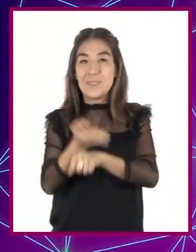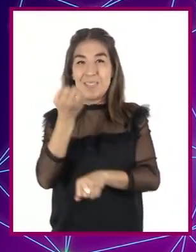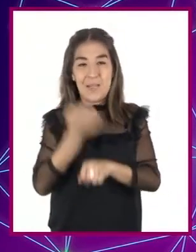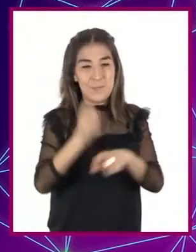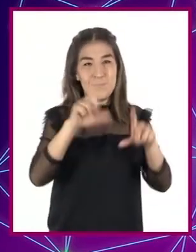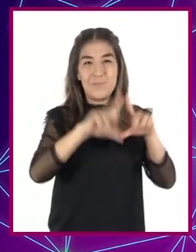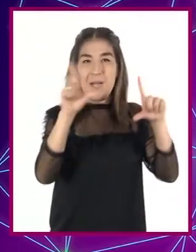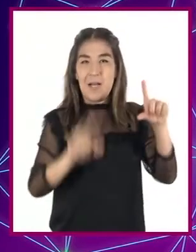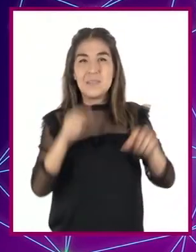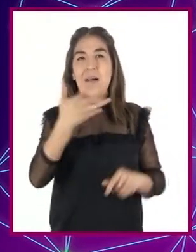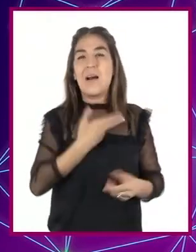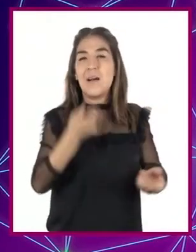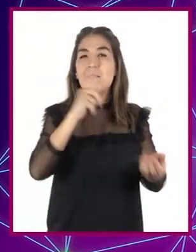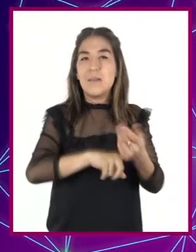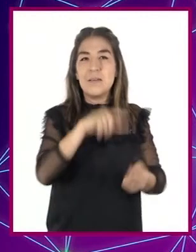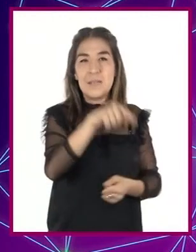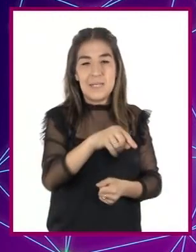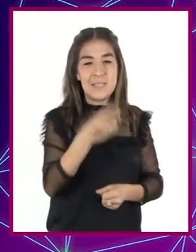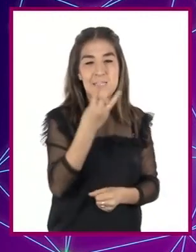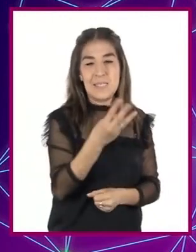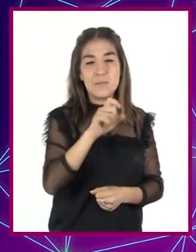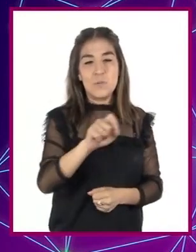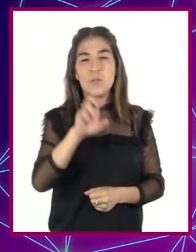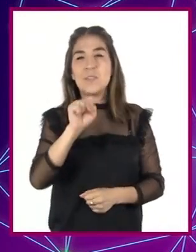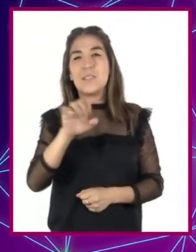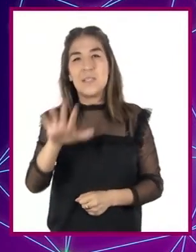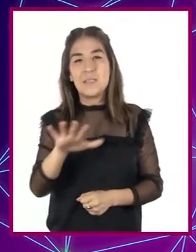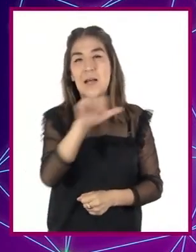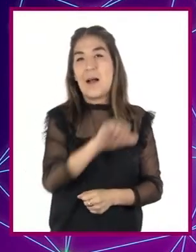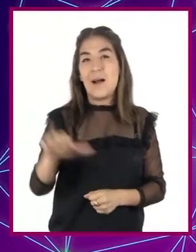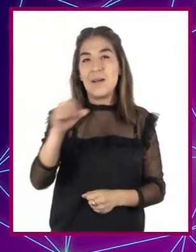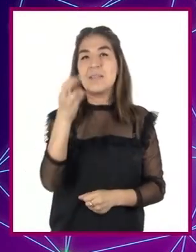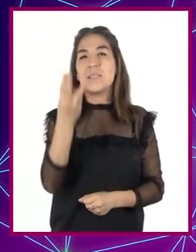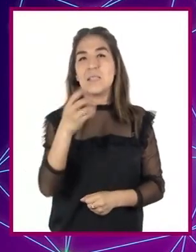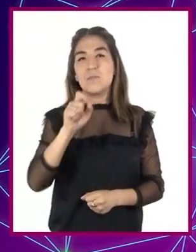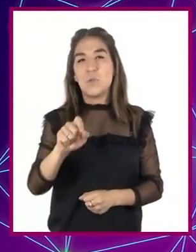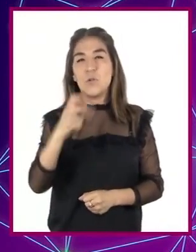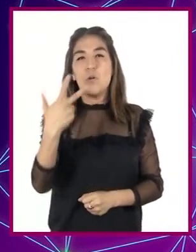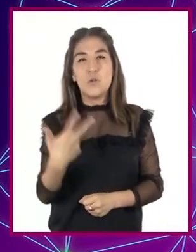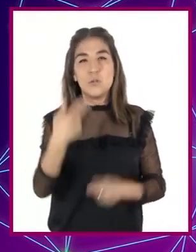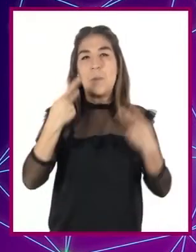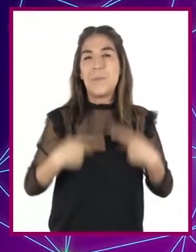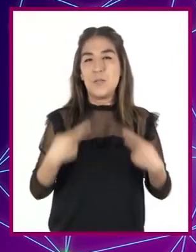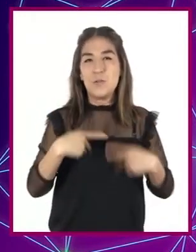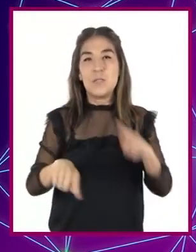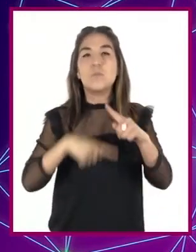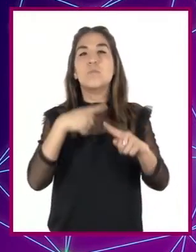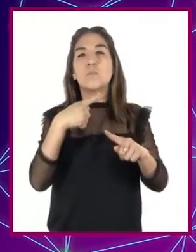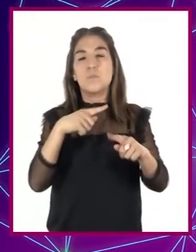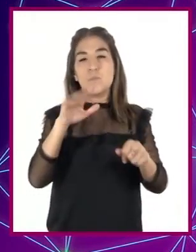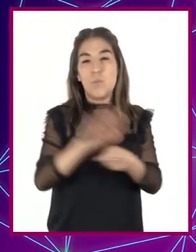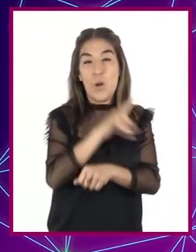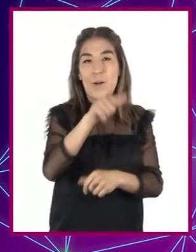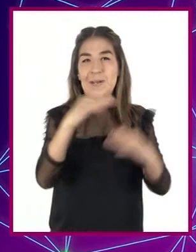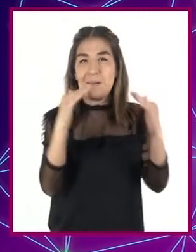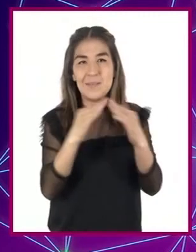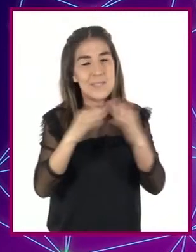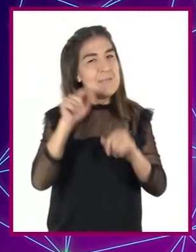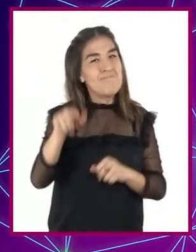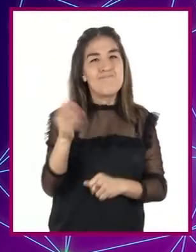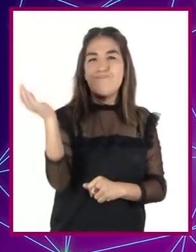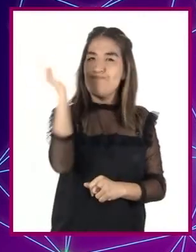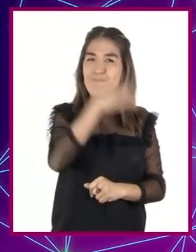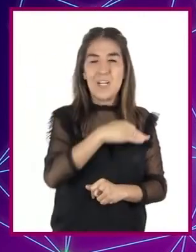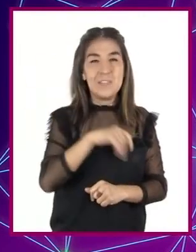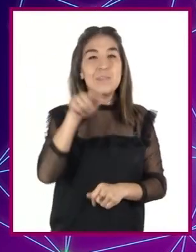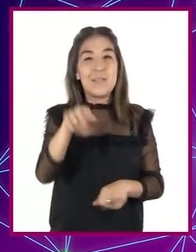se encuentran en un intervalo de 3.65 a 3.8 personas por vivienda. Es falso. Los estados que